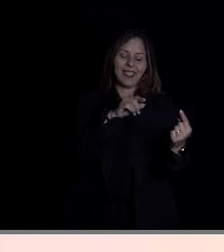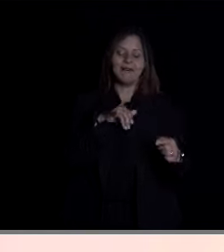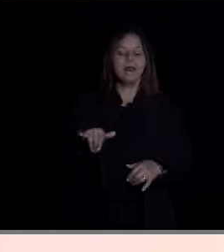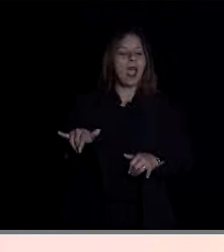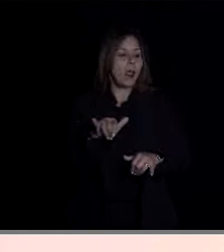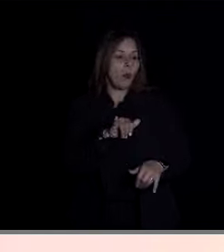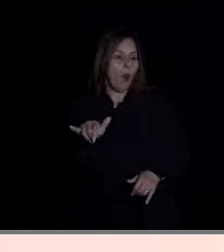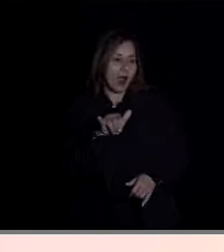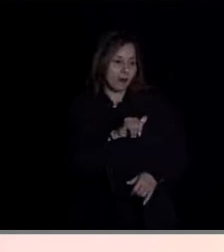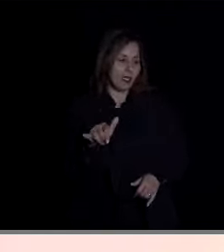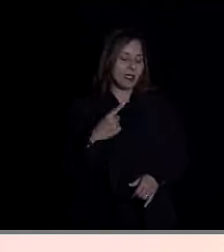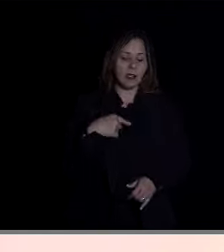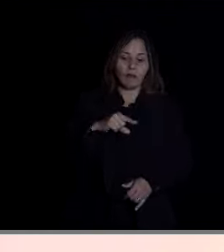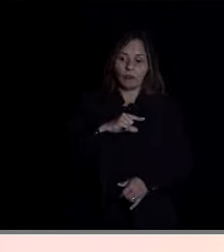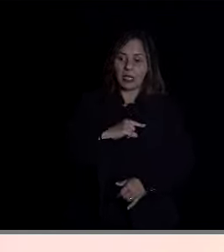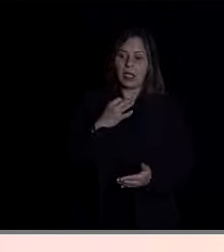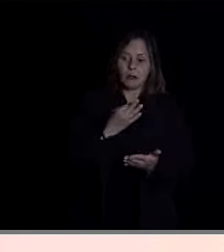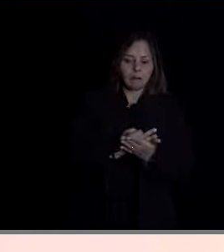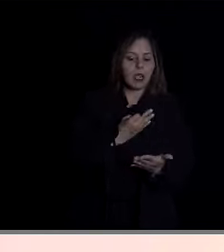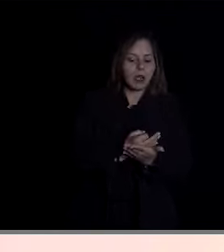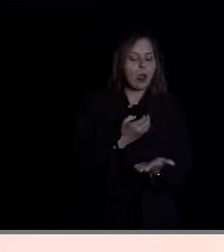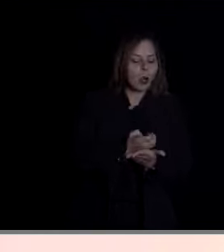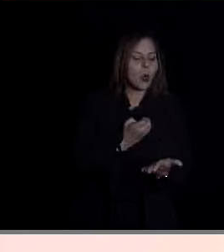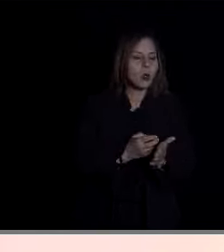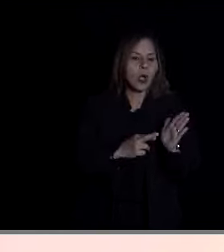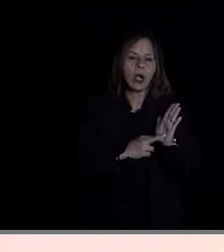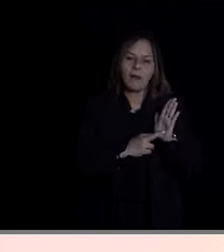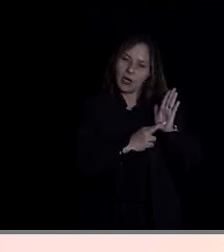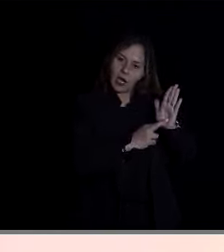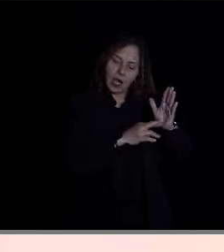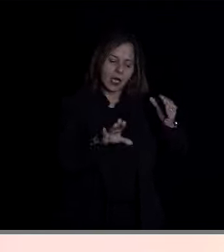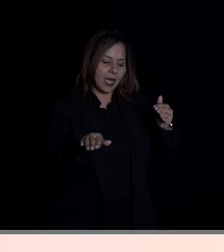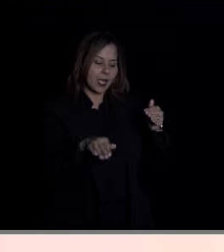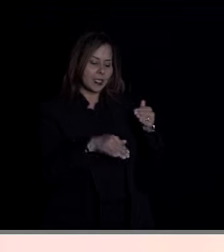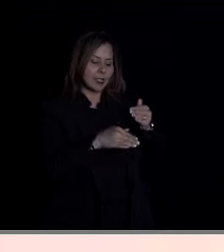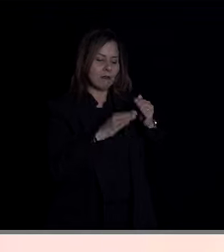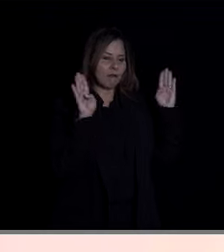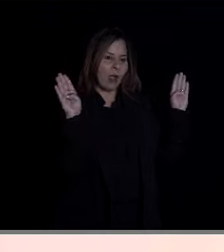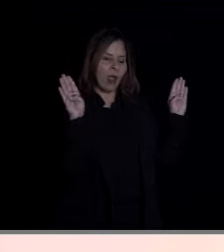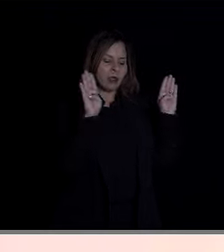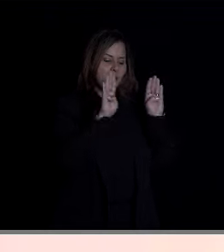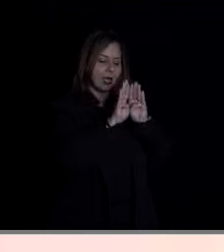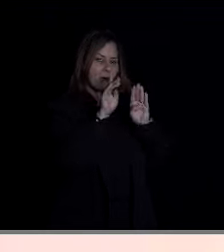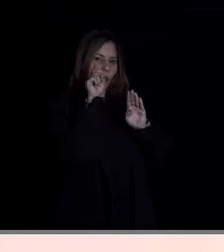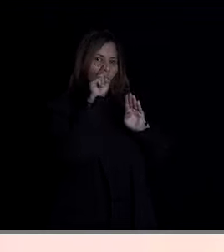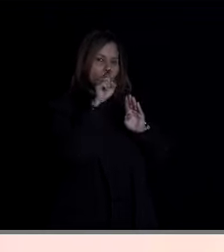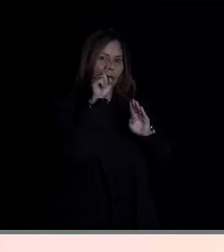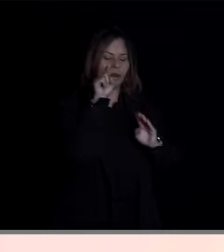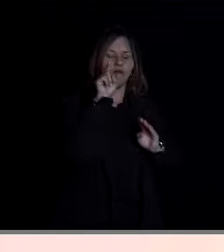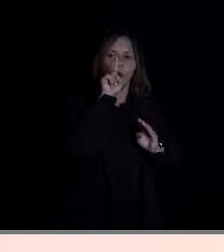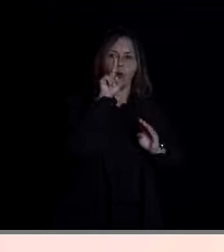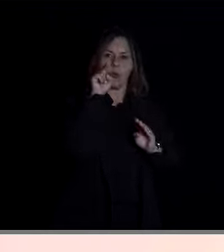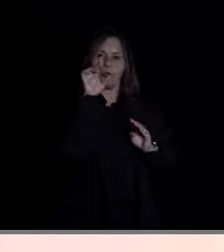Igualmente, nuestros estados financieros reflejan que cerramos el año fiscal con un superávit operacional de 1.8